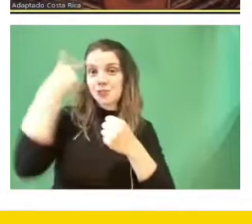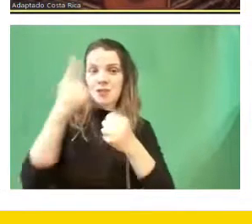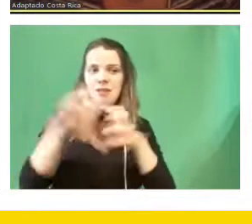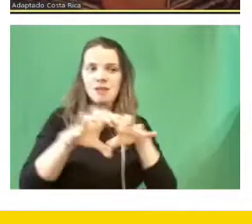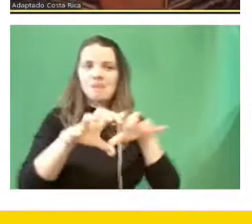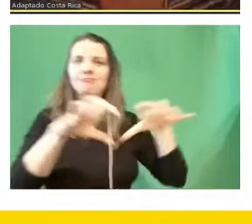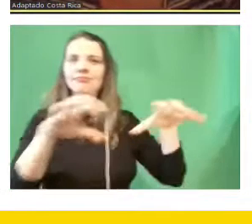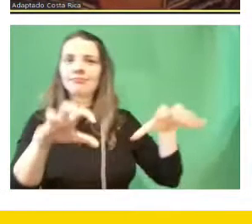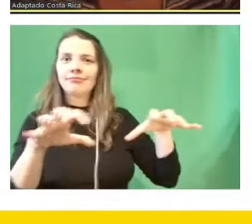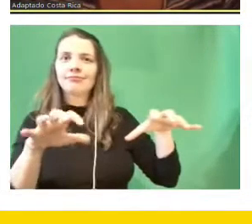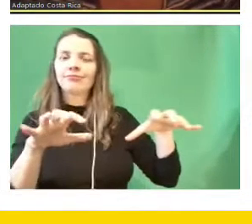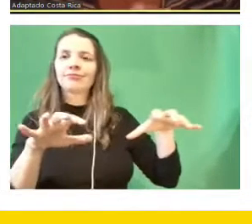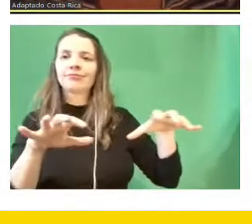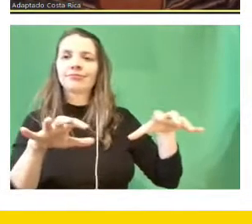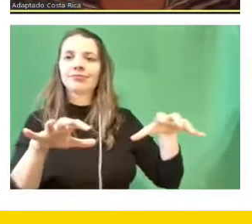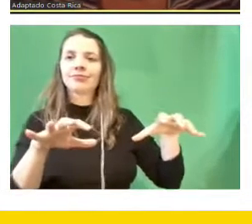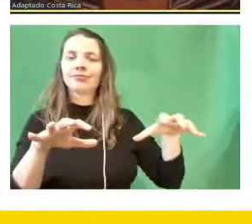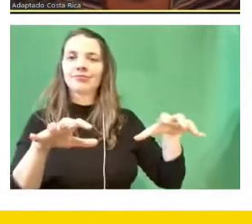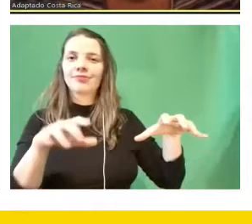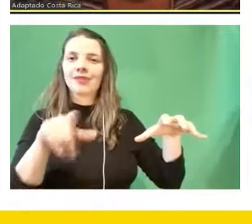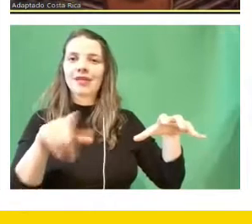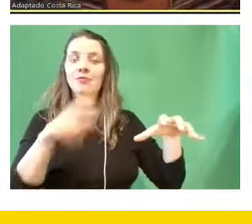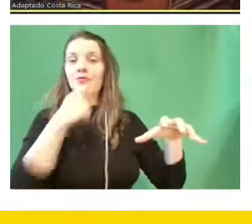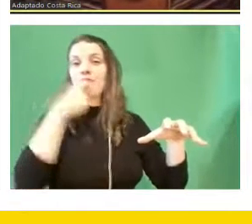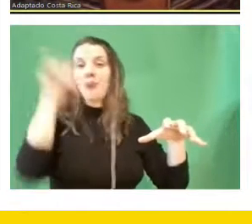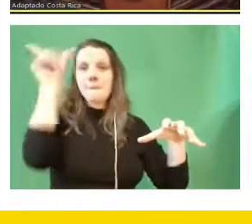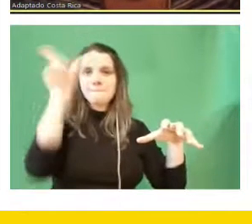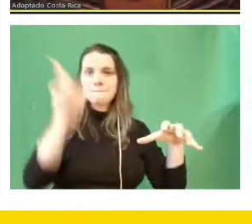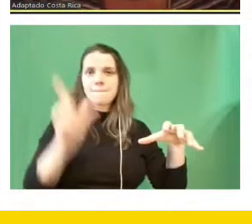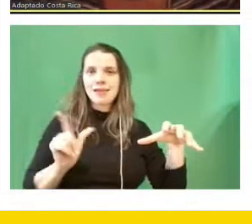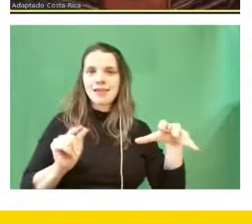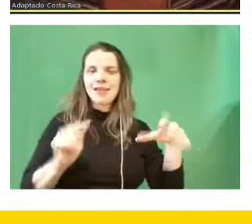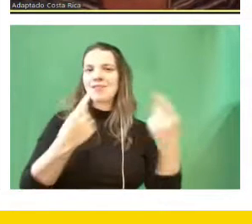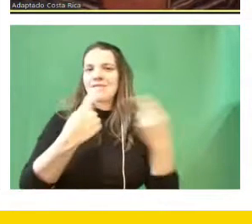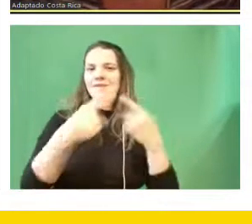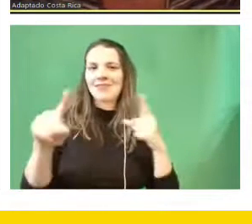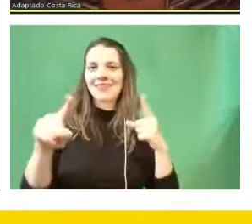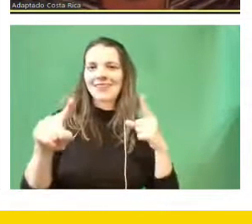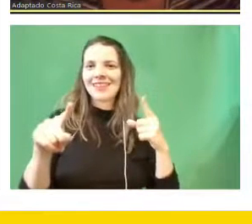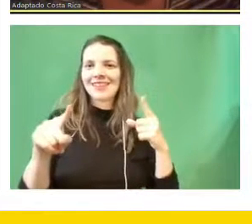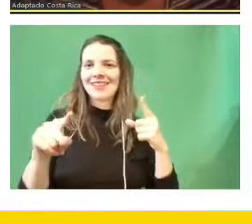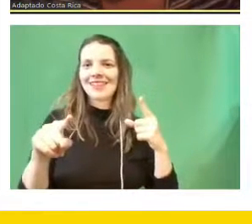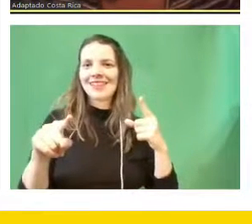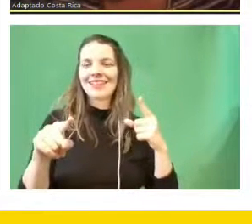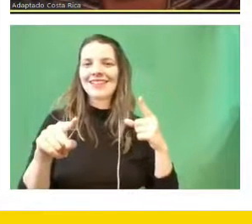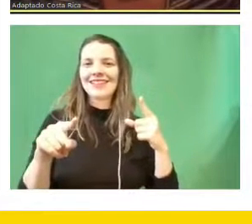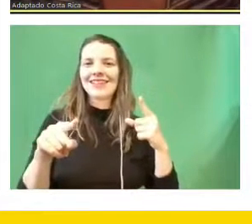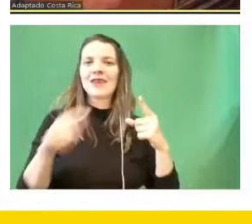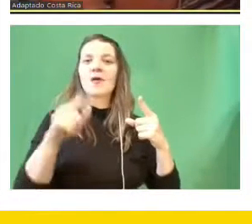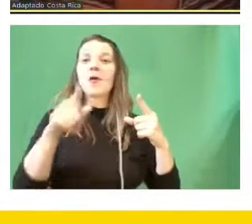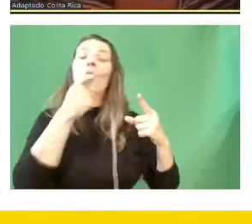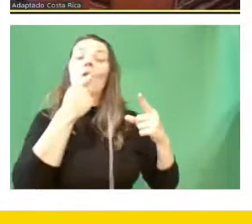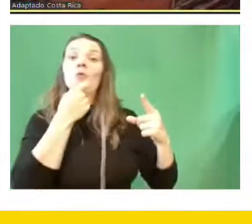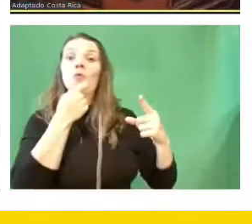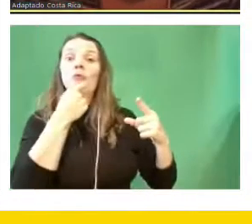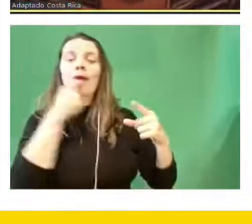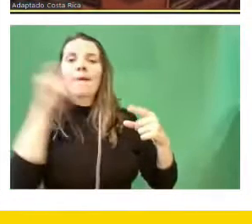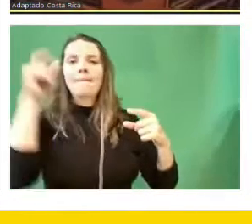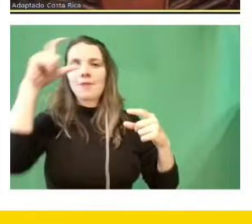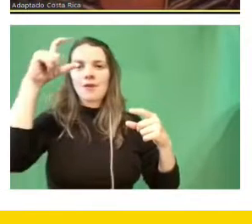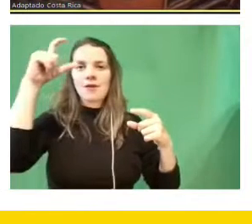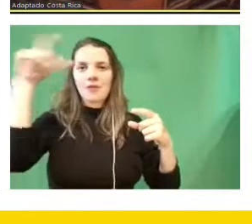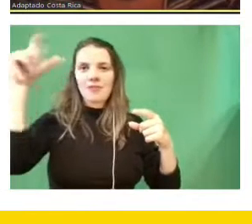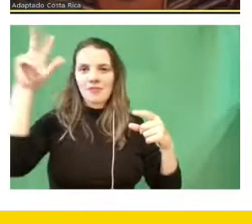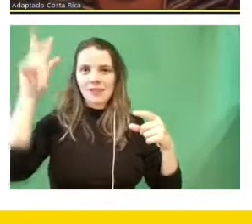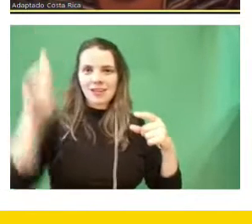¿verdad? A nivel país, Donatapa cubre todo lo que son playas que no son de parques nacionales, y parques nacionales todo se